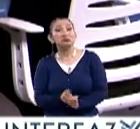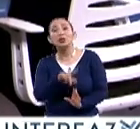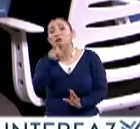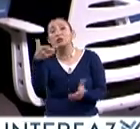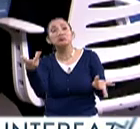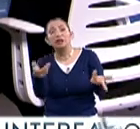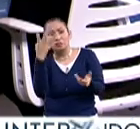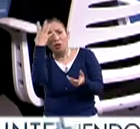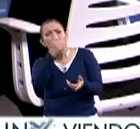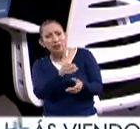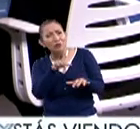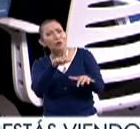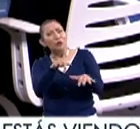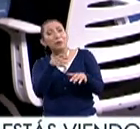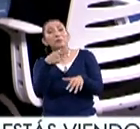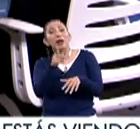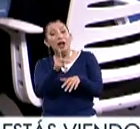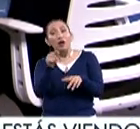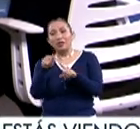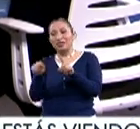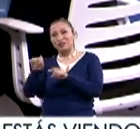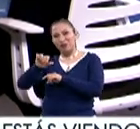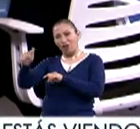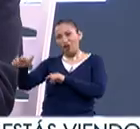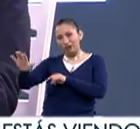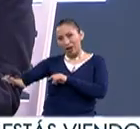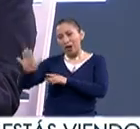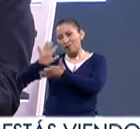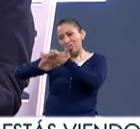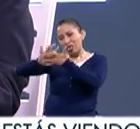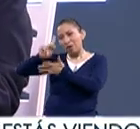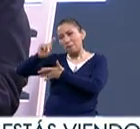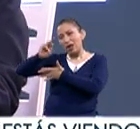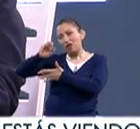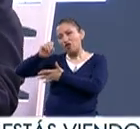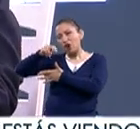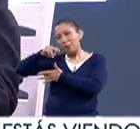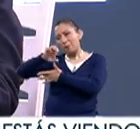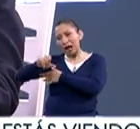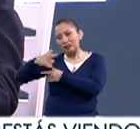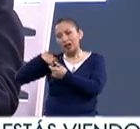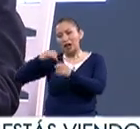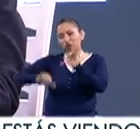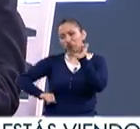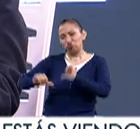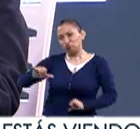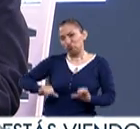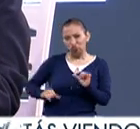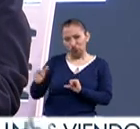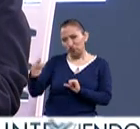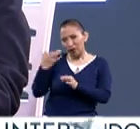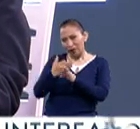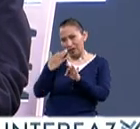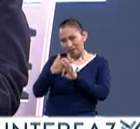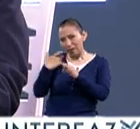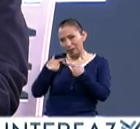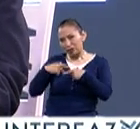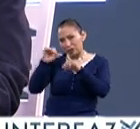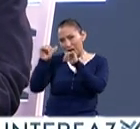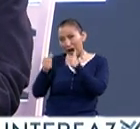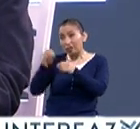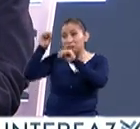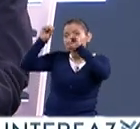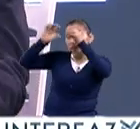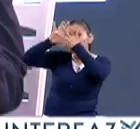Y son muy bonitos. Nada más que a diferencia de los performances de los actuales artistas